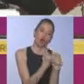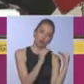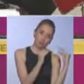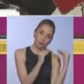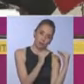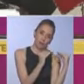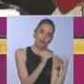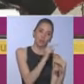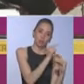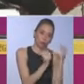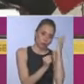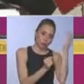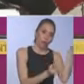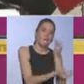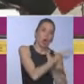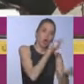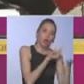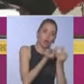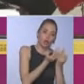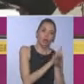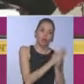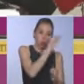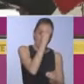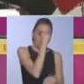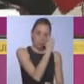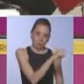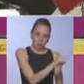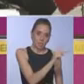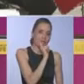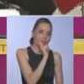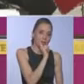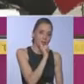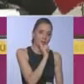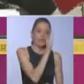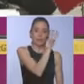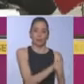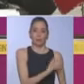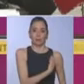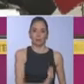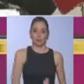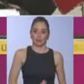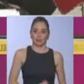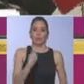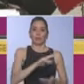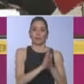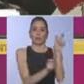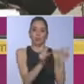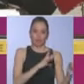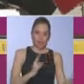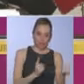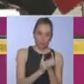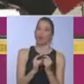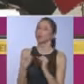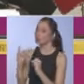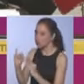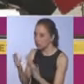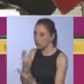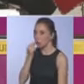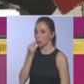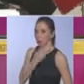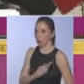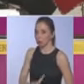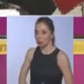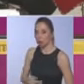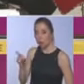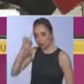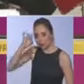y recibir sus sabios consejos y toda la experiencia que usted tiene como presidenta de todos los chilenos. Por supuesto, presidente, usted sabe